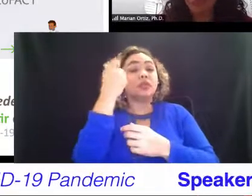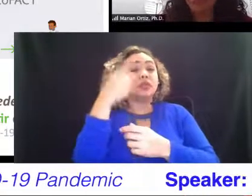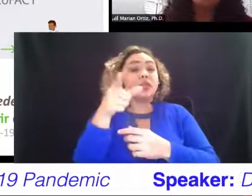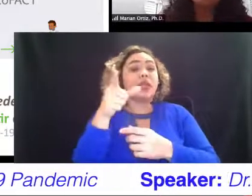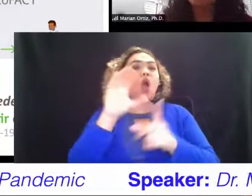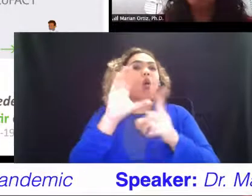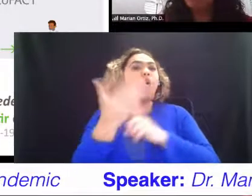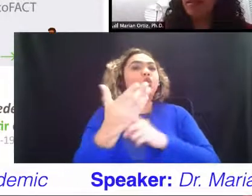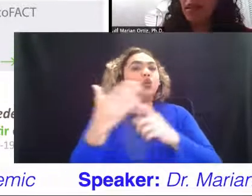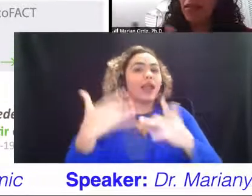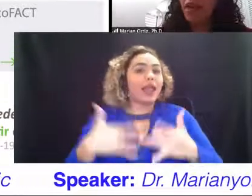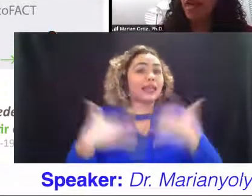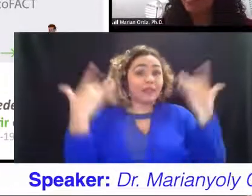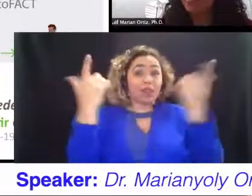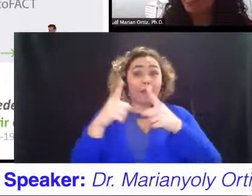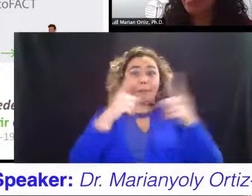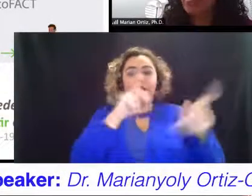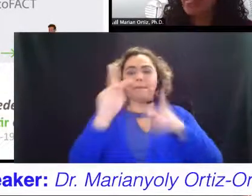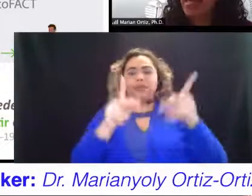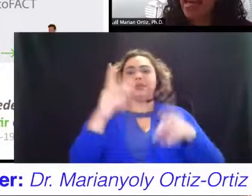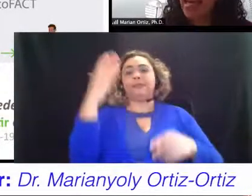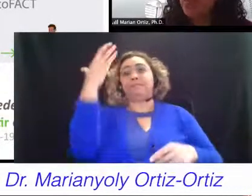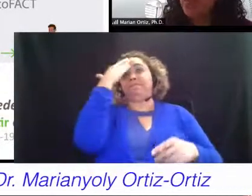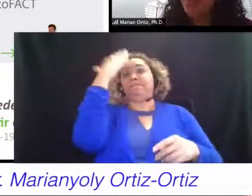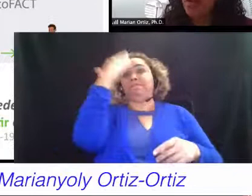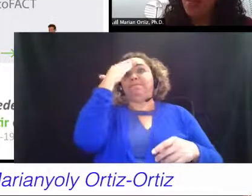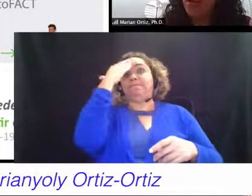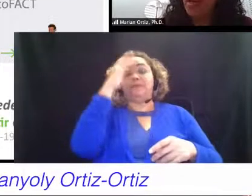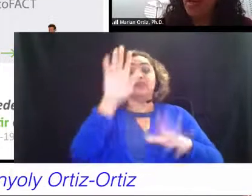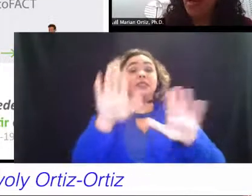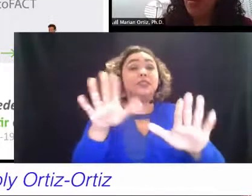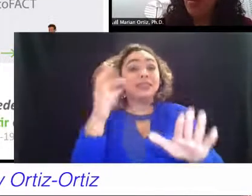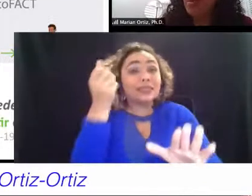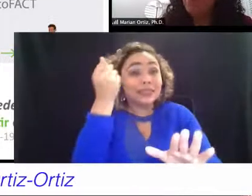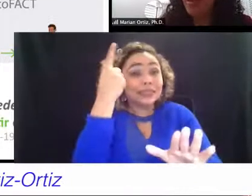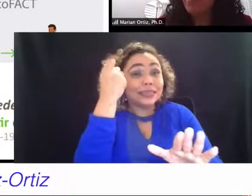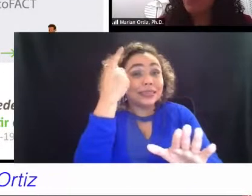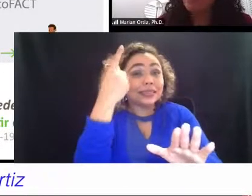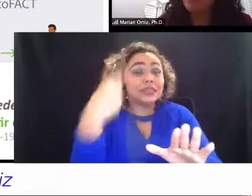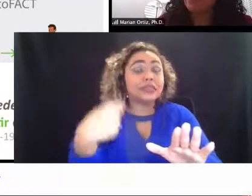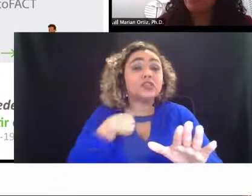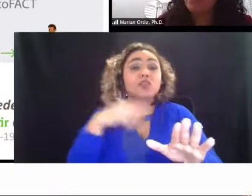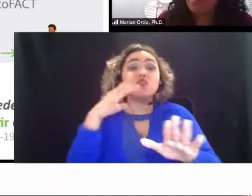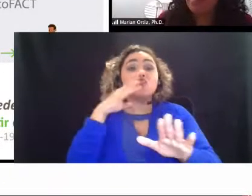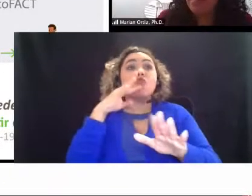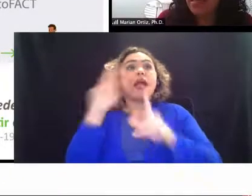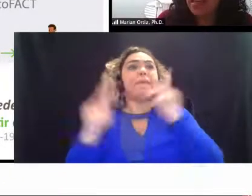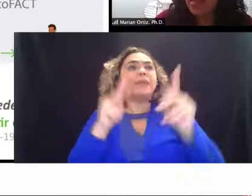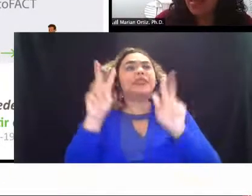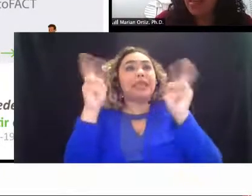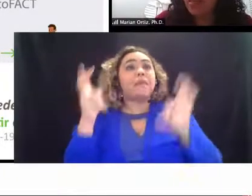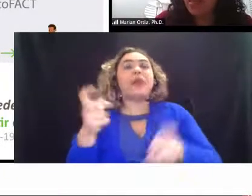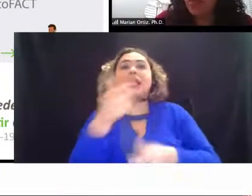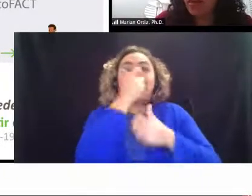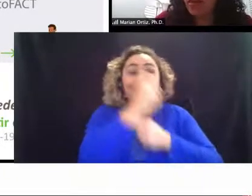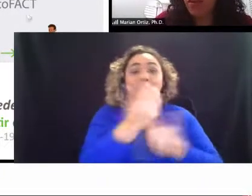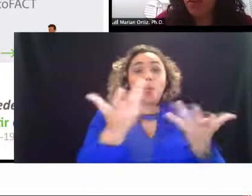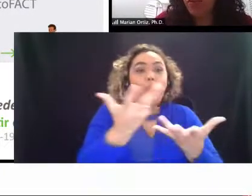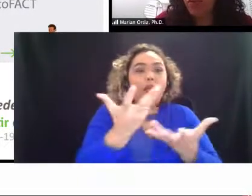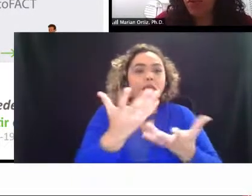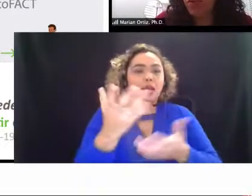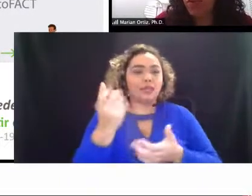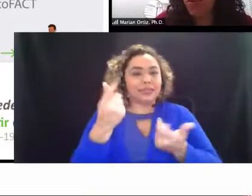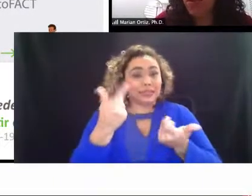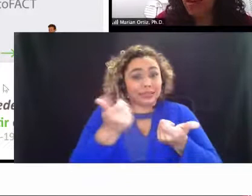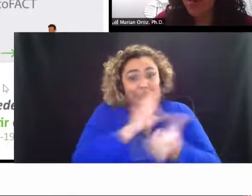culturales y lo que está pasando, para que la gente esté engaged, porque tenemos que hablar de los temas que la gente tiene interés, y ¿verdad? Nos